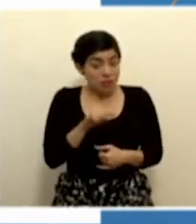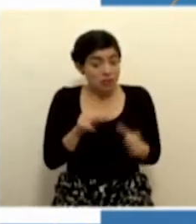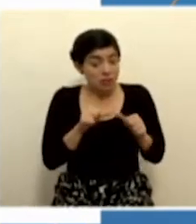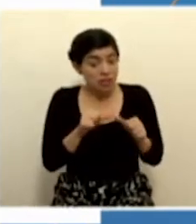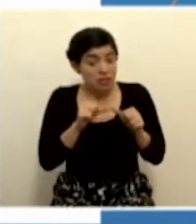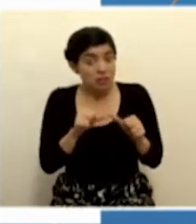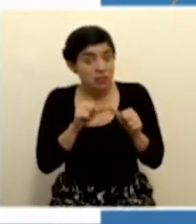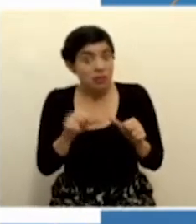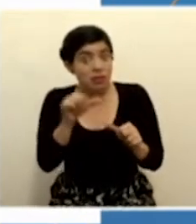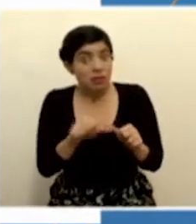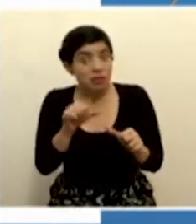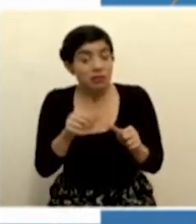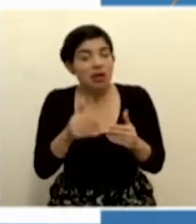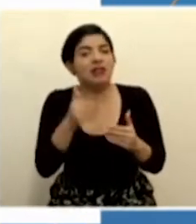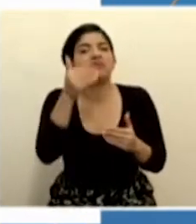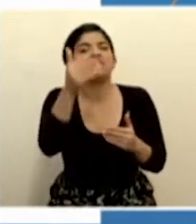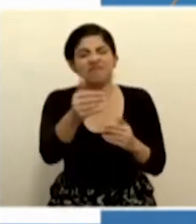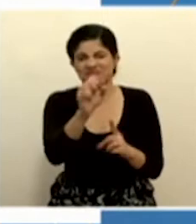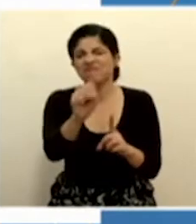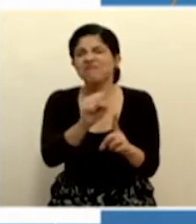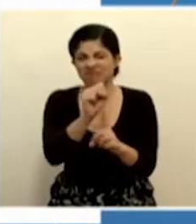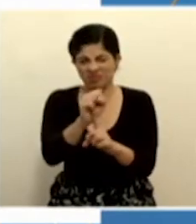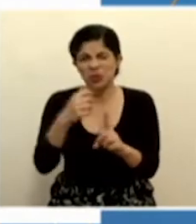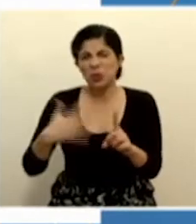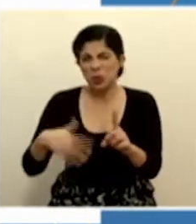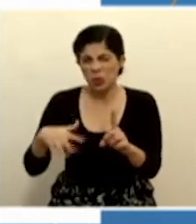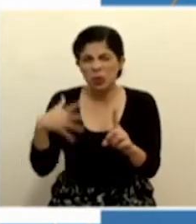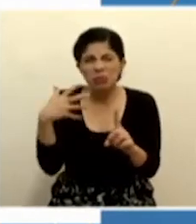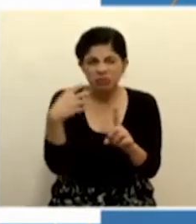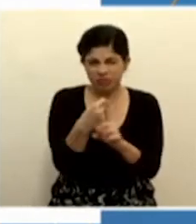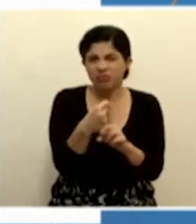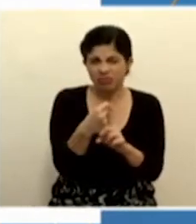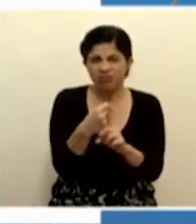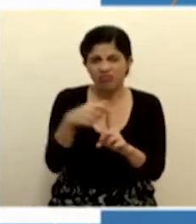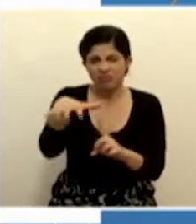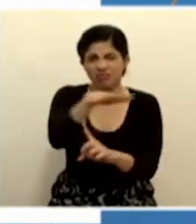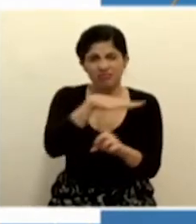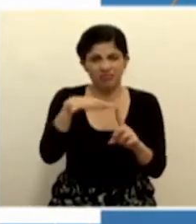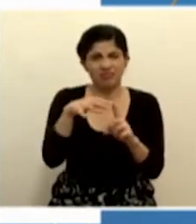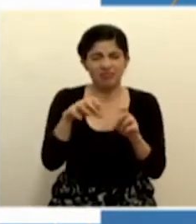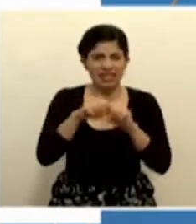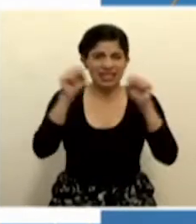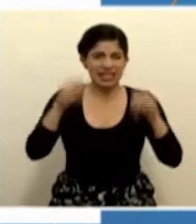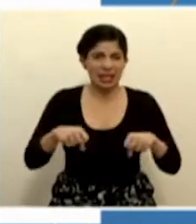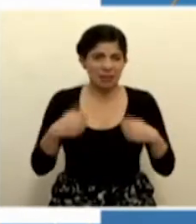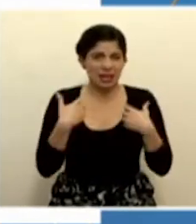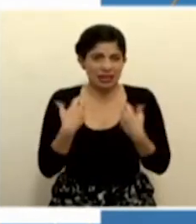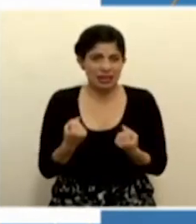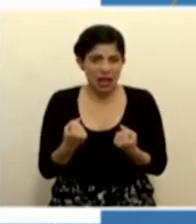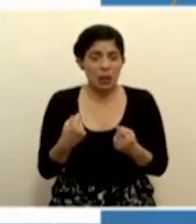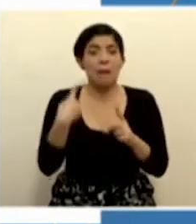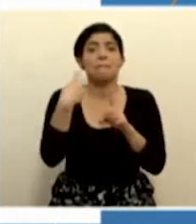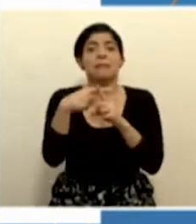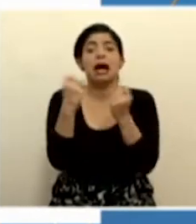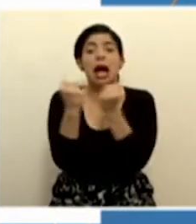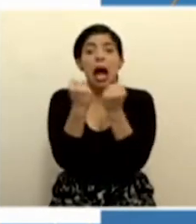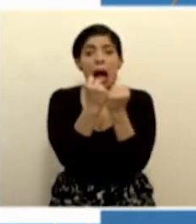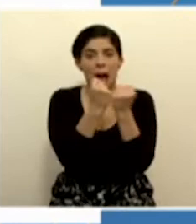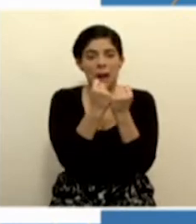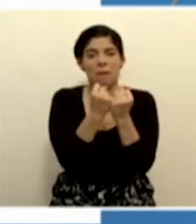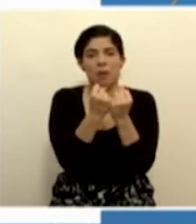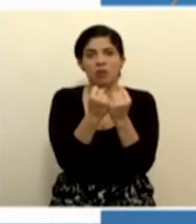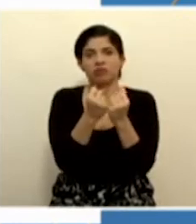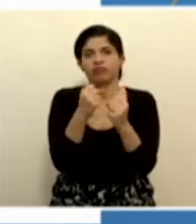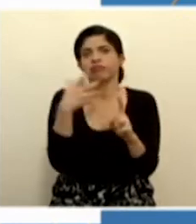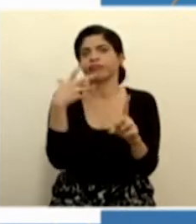que realmente va a impactar sobre todo lo que es el sistema sanitario y sobre lo que es la ocupación que como ustedes conocen